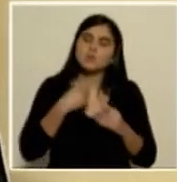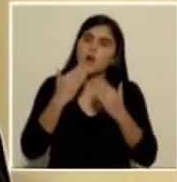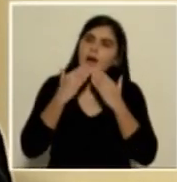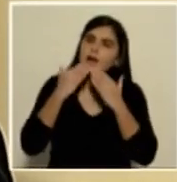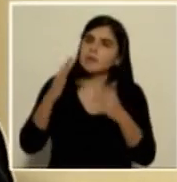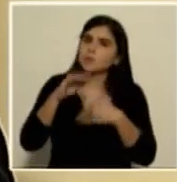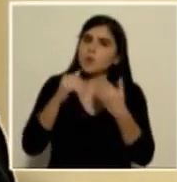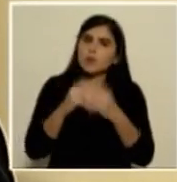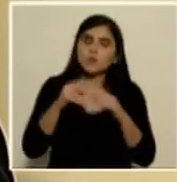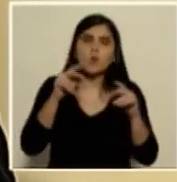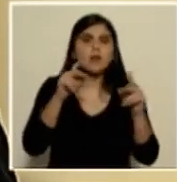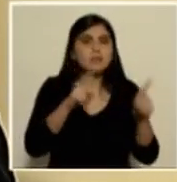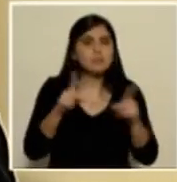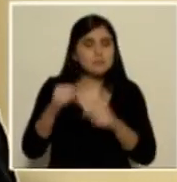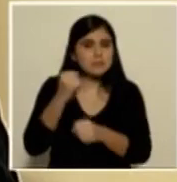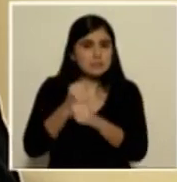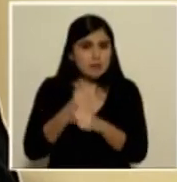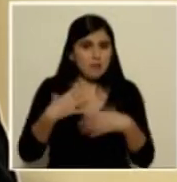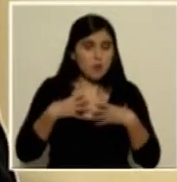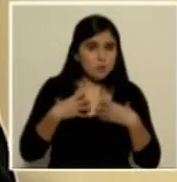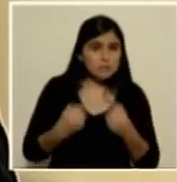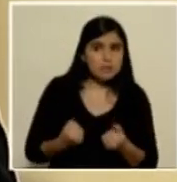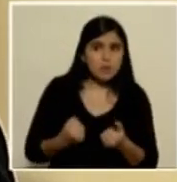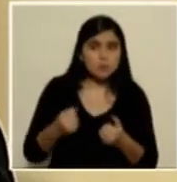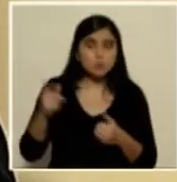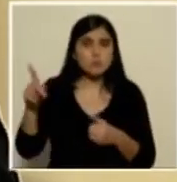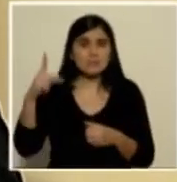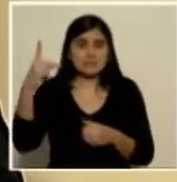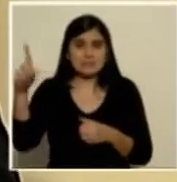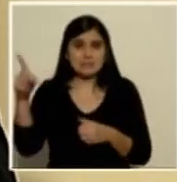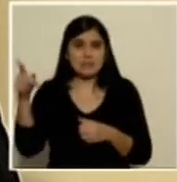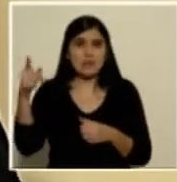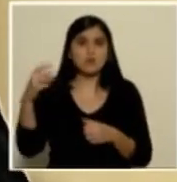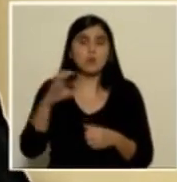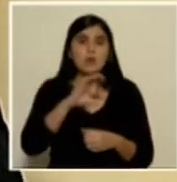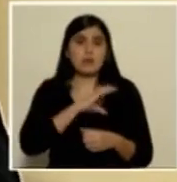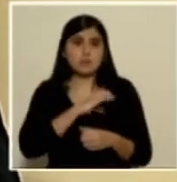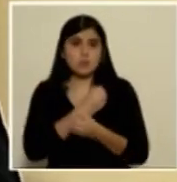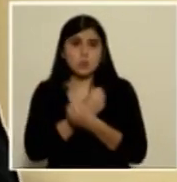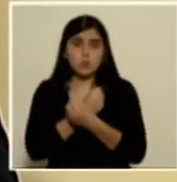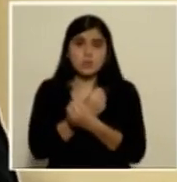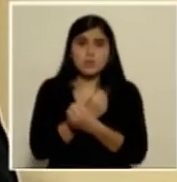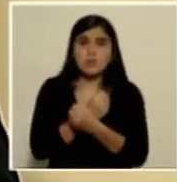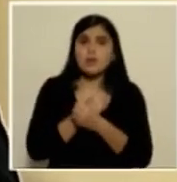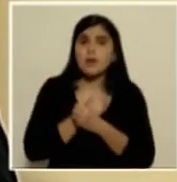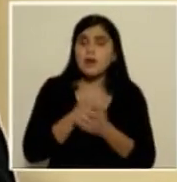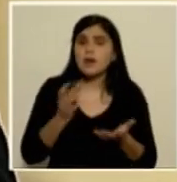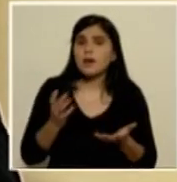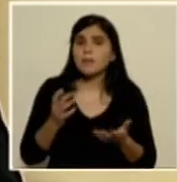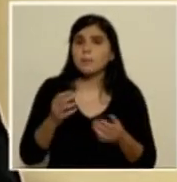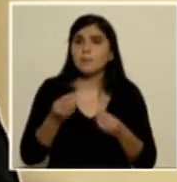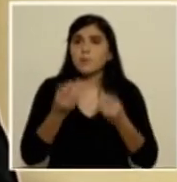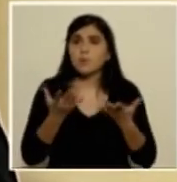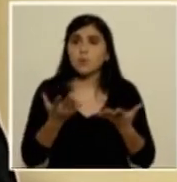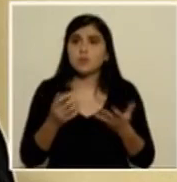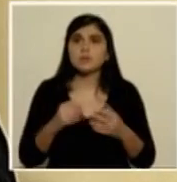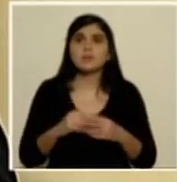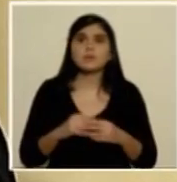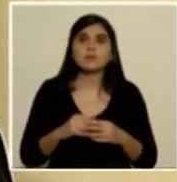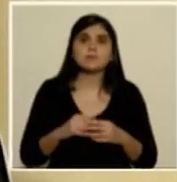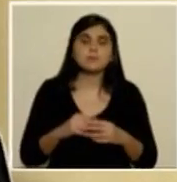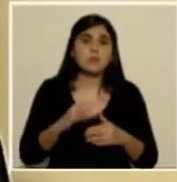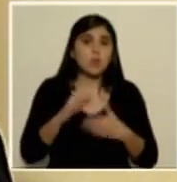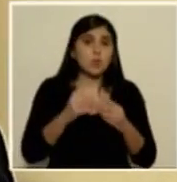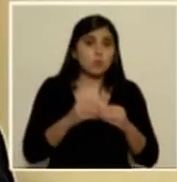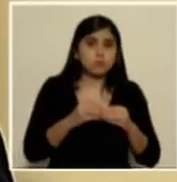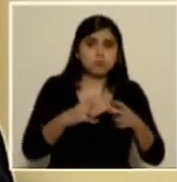salud, del Sistema Nacional de Gestión de Riesgo, de la Seguridad Pública, y todos los que han estado colaborando, porque en realidad el despliegue es todos los días,